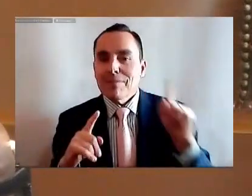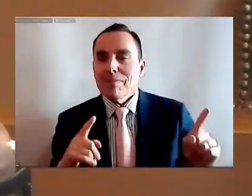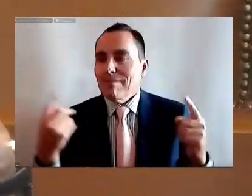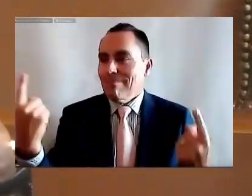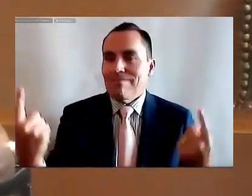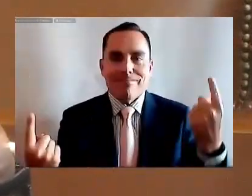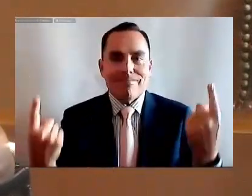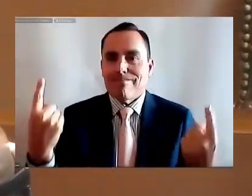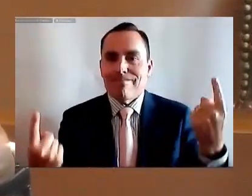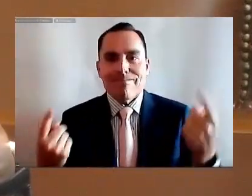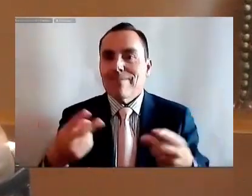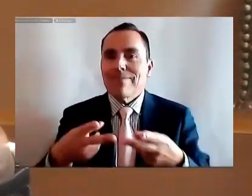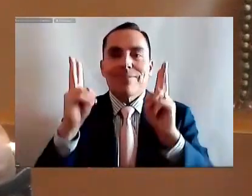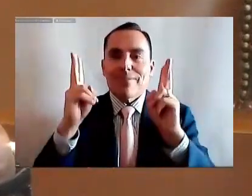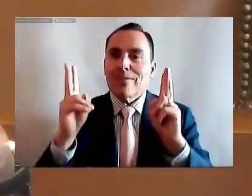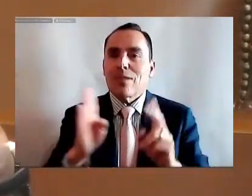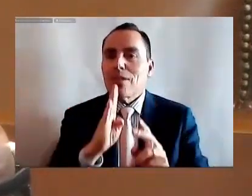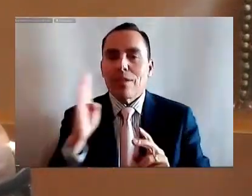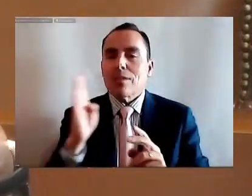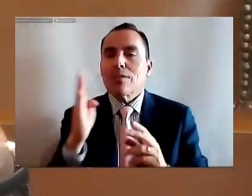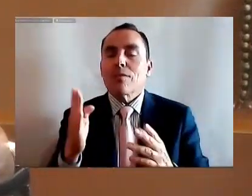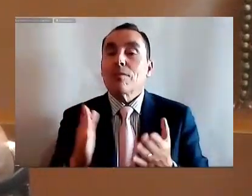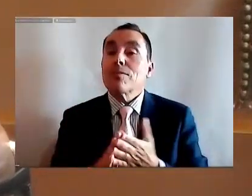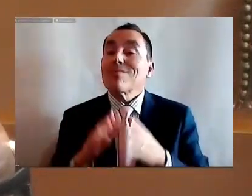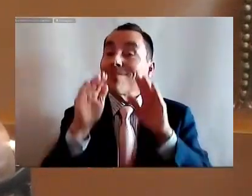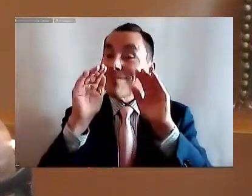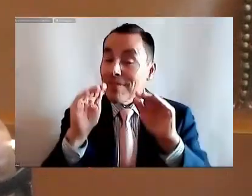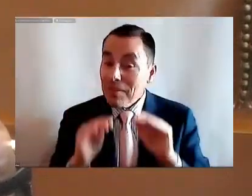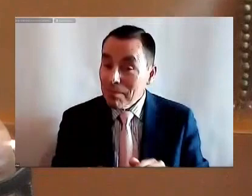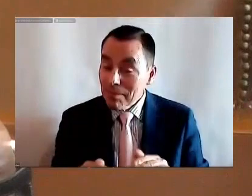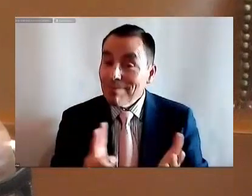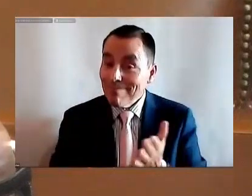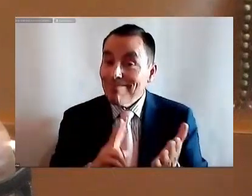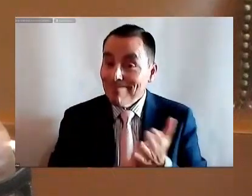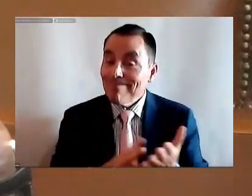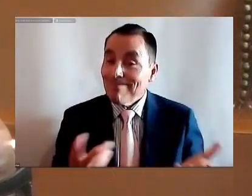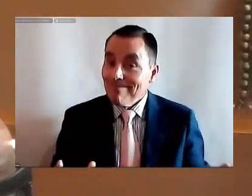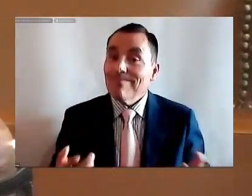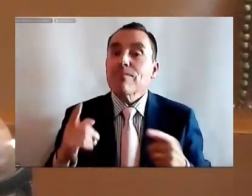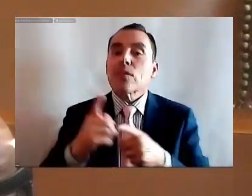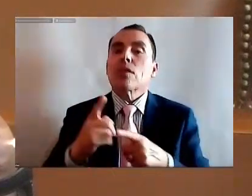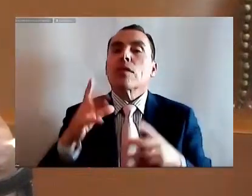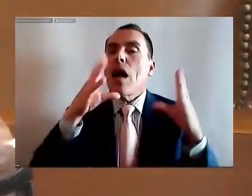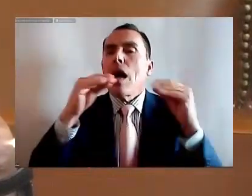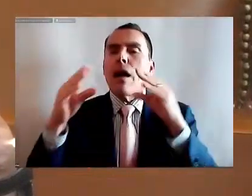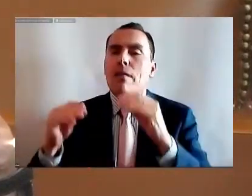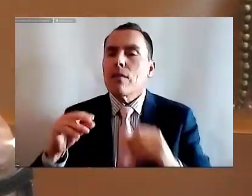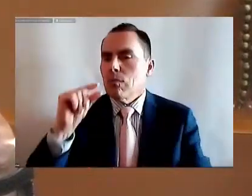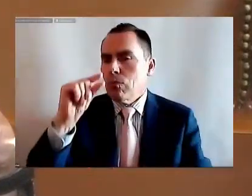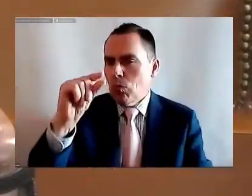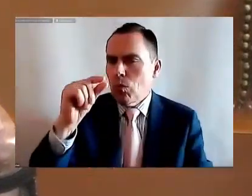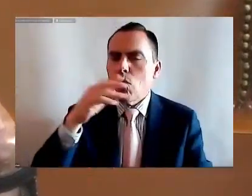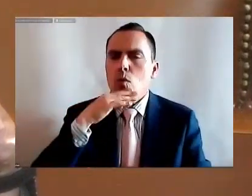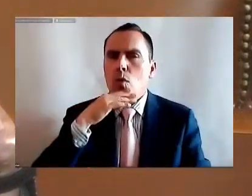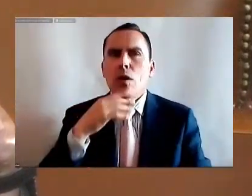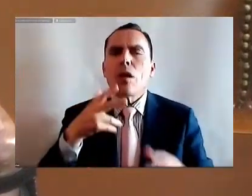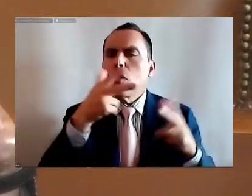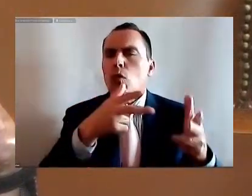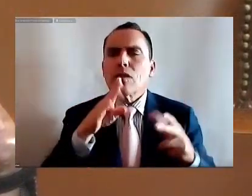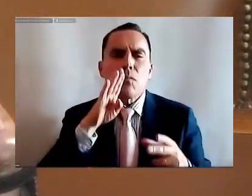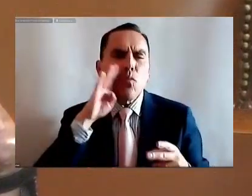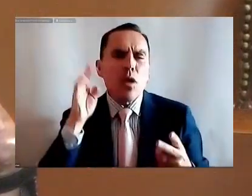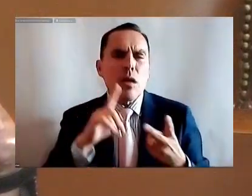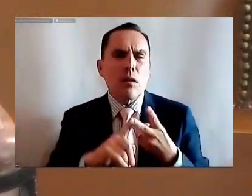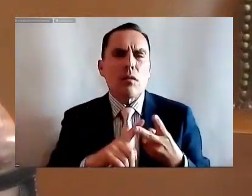fundamentales afectados. Y también es cierto, y por eso se habla muy poco de mobbing o acoso moral o laboral en